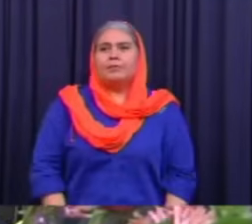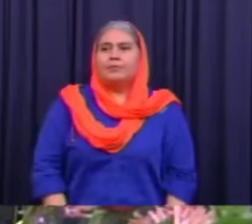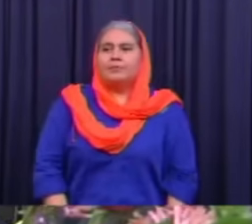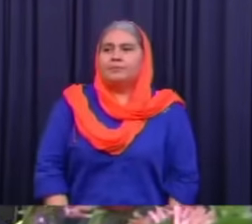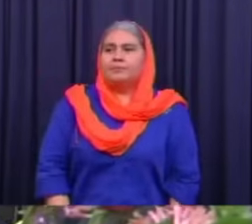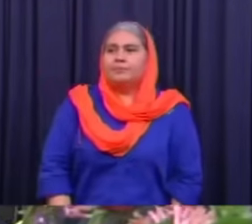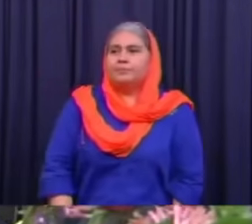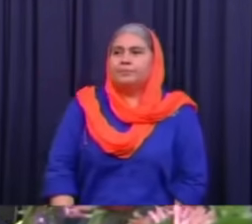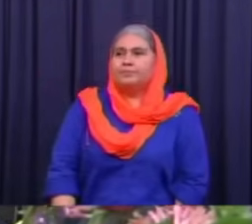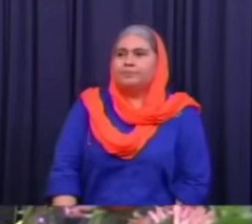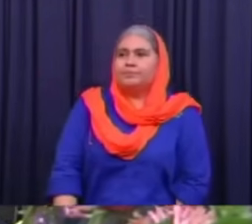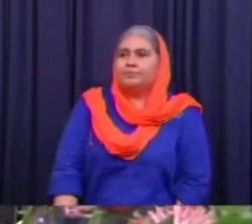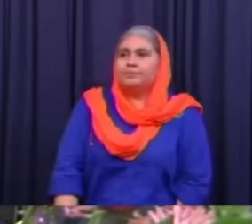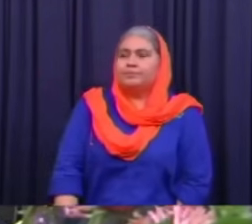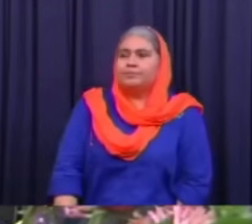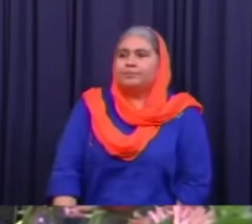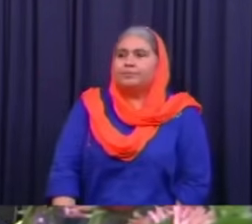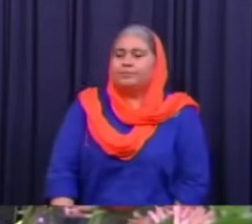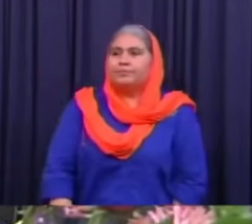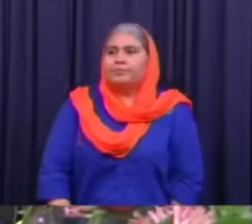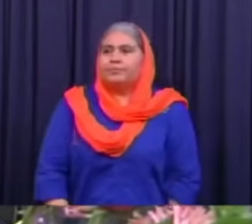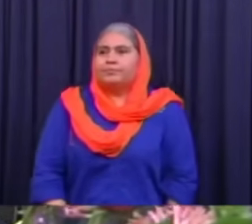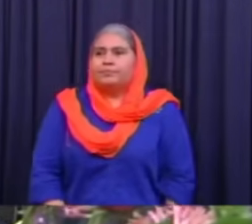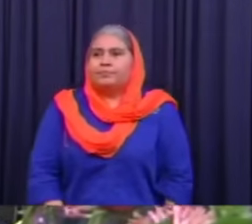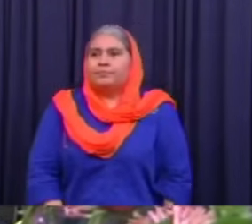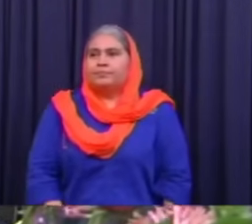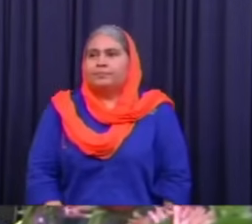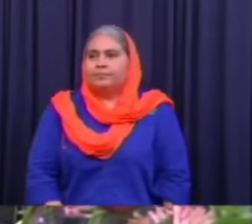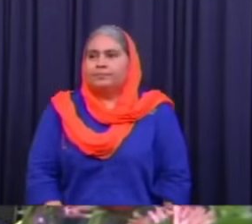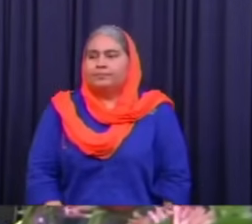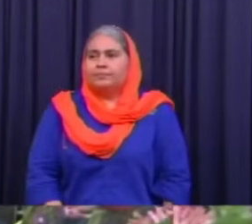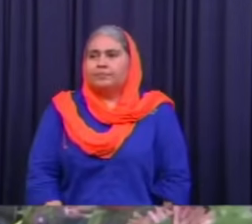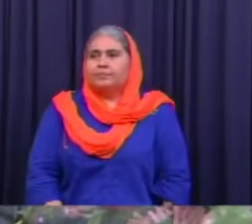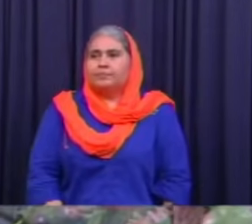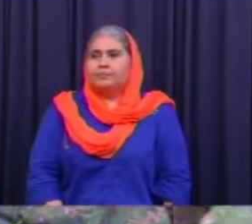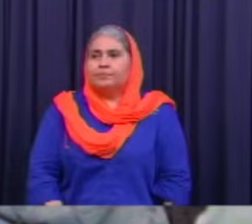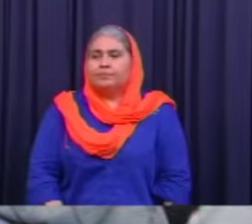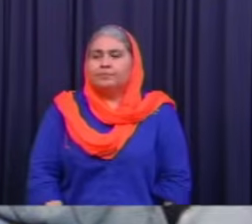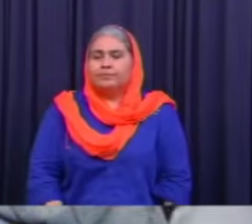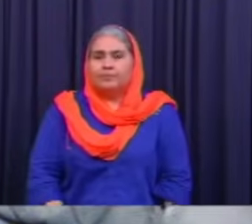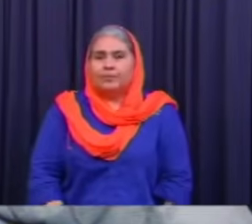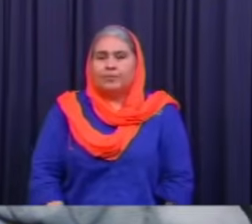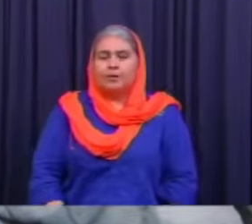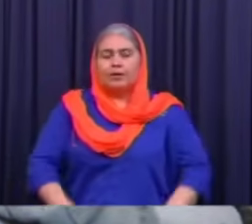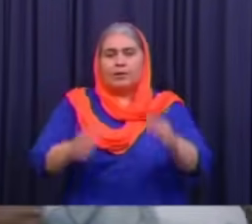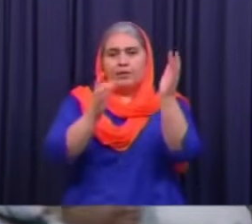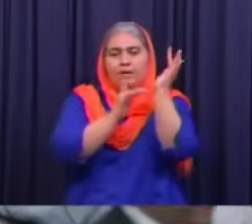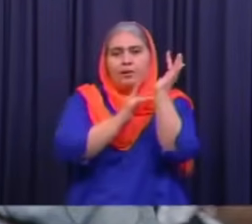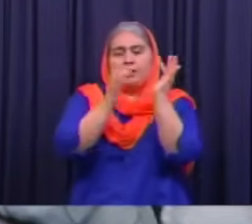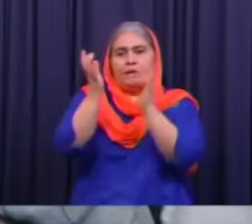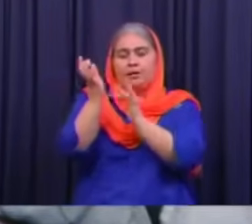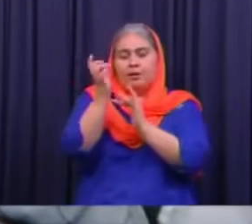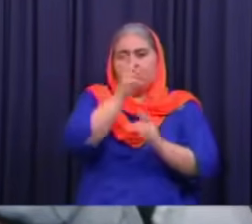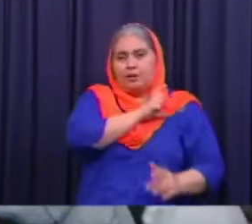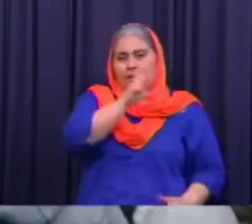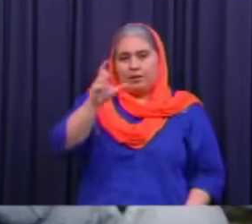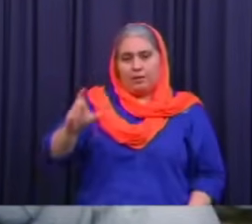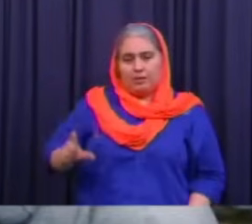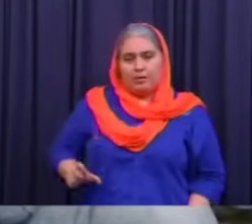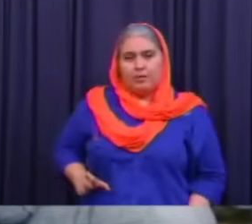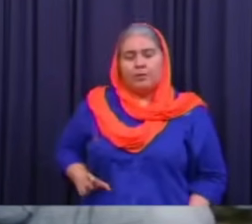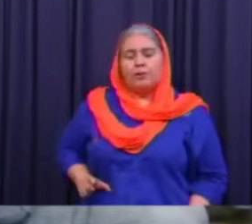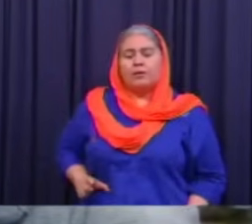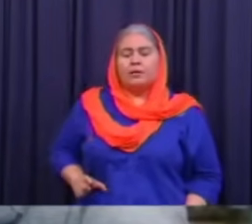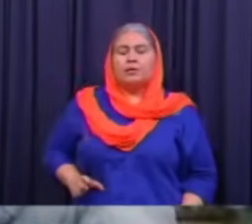Jesucristo el espíritu santo tocando tocando tocando la vida corazón la mente de Los